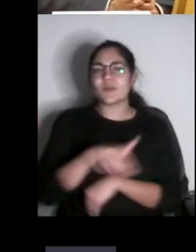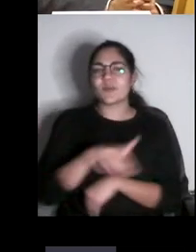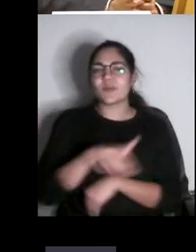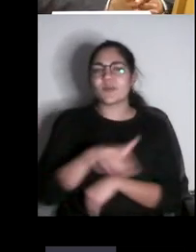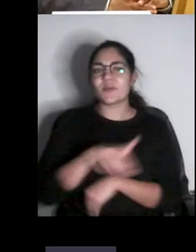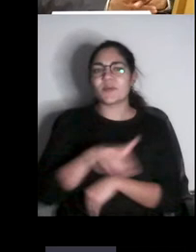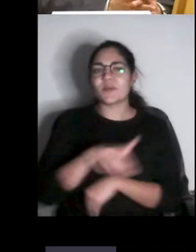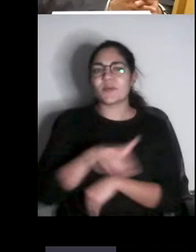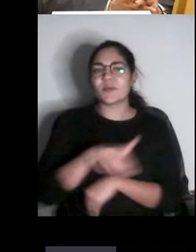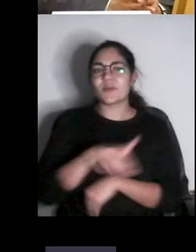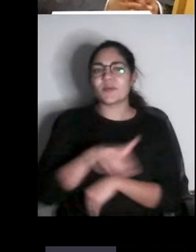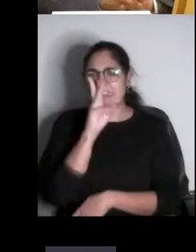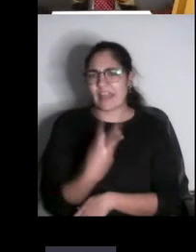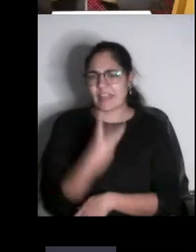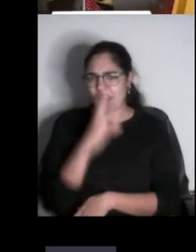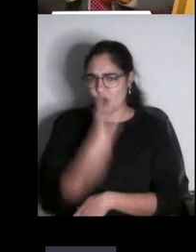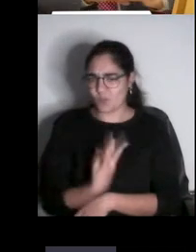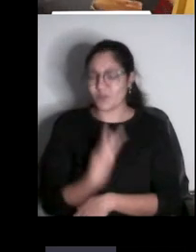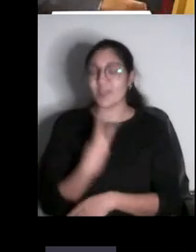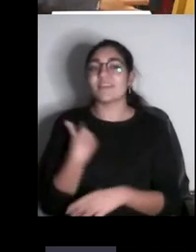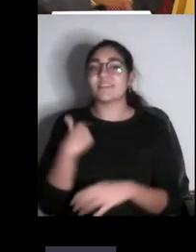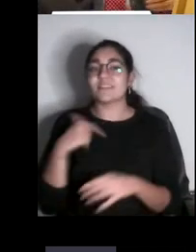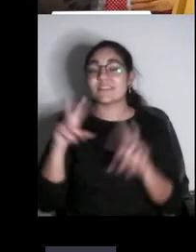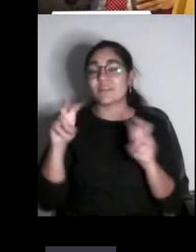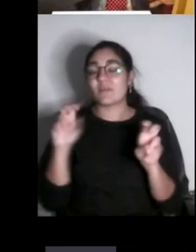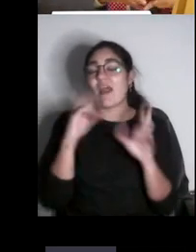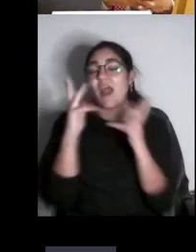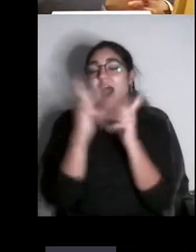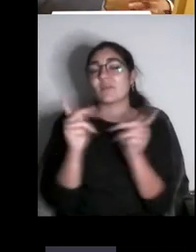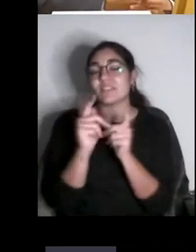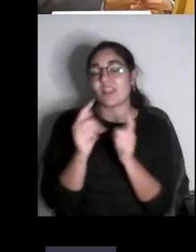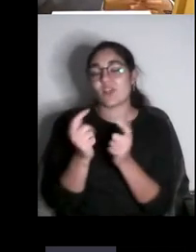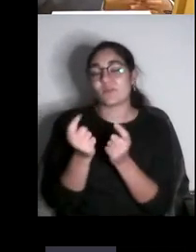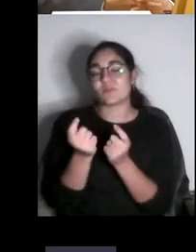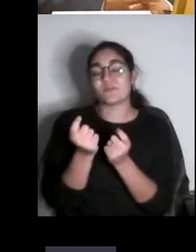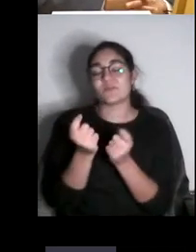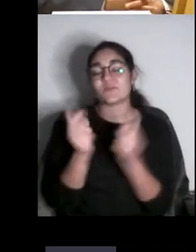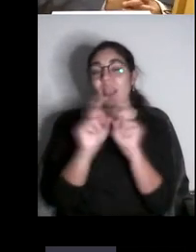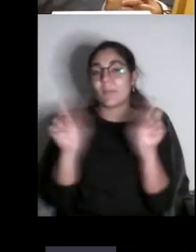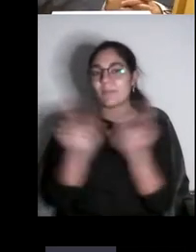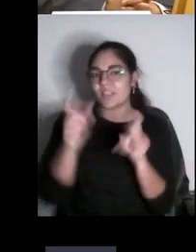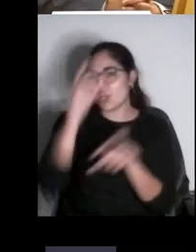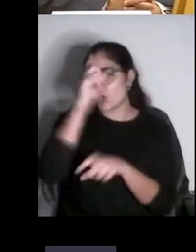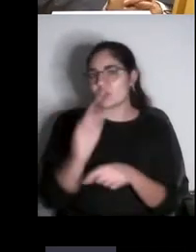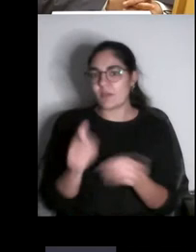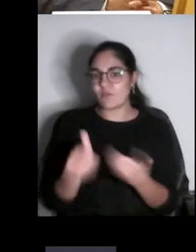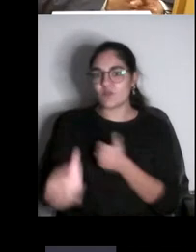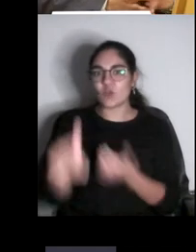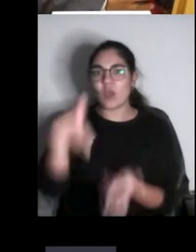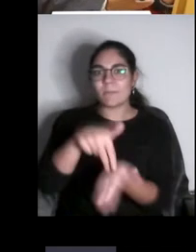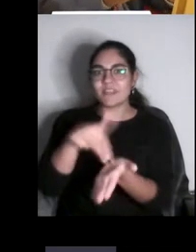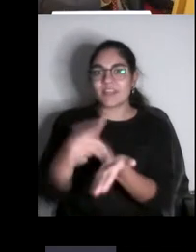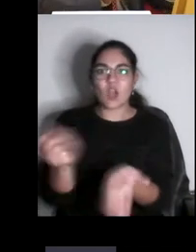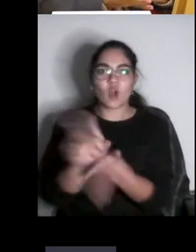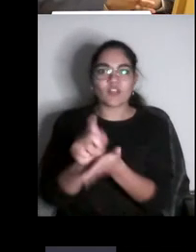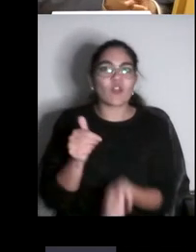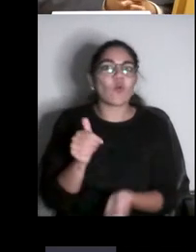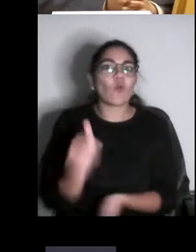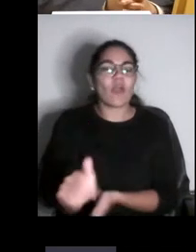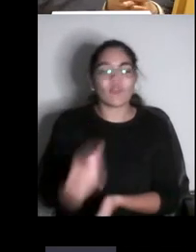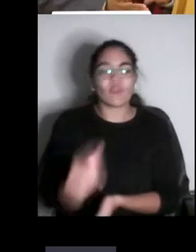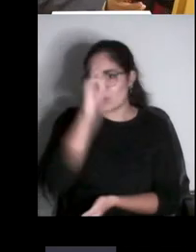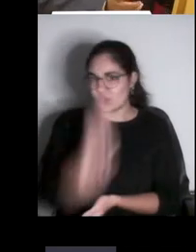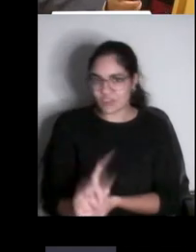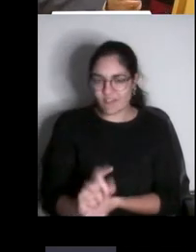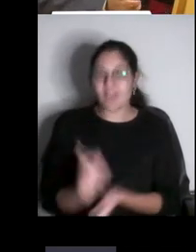en tercero de Administración y Dirección de Empresas, no sabía si iba a tener la oportunidad de volver a impartirles clase presencialmente y les decía que si me veían por el